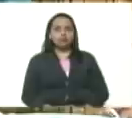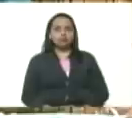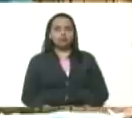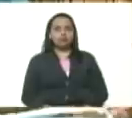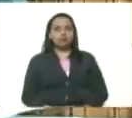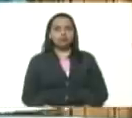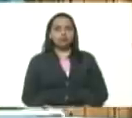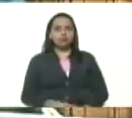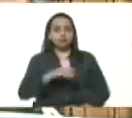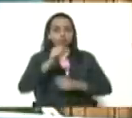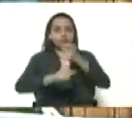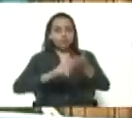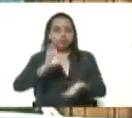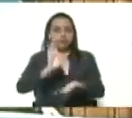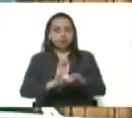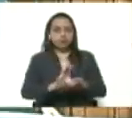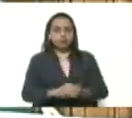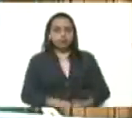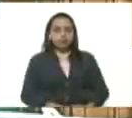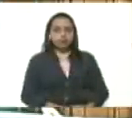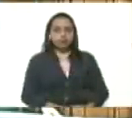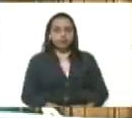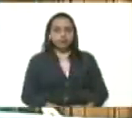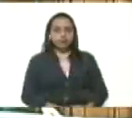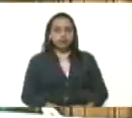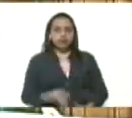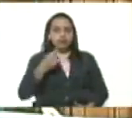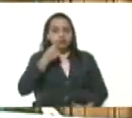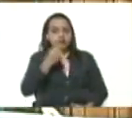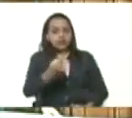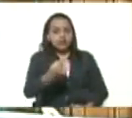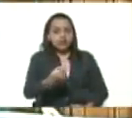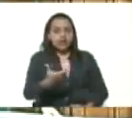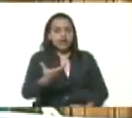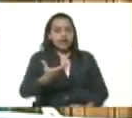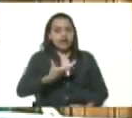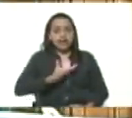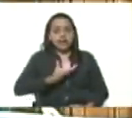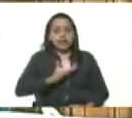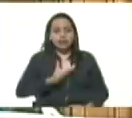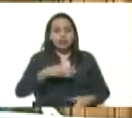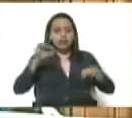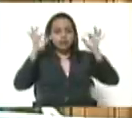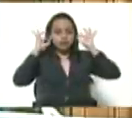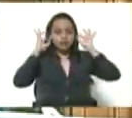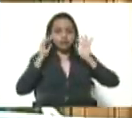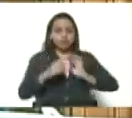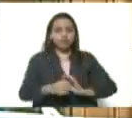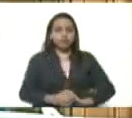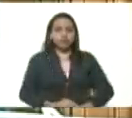En Caracas, me decía la alcaldesa,